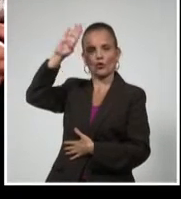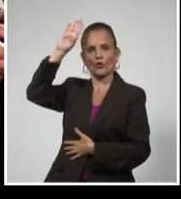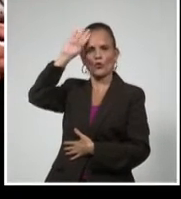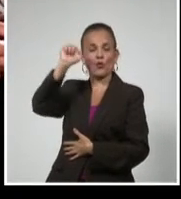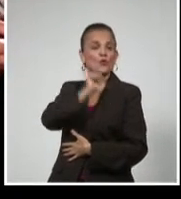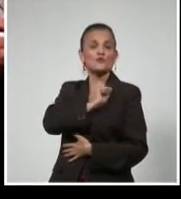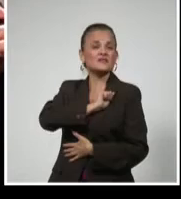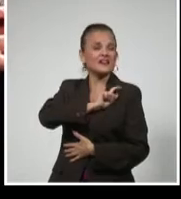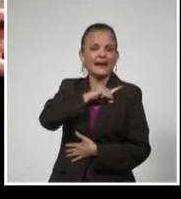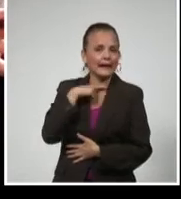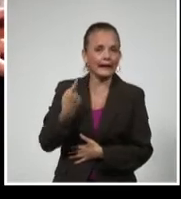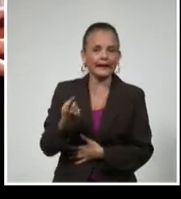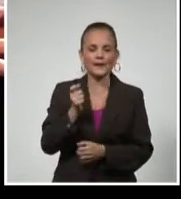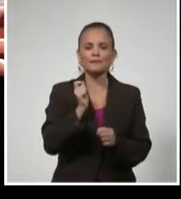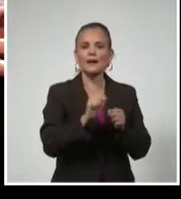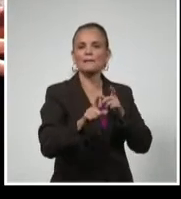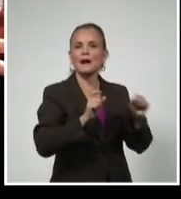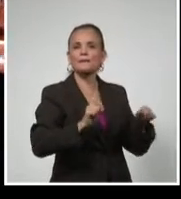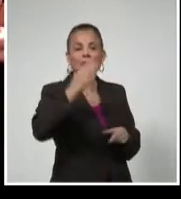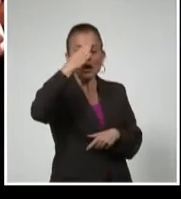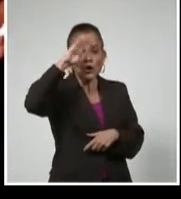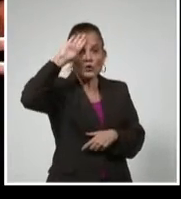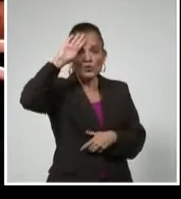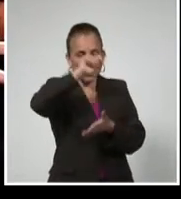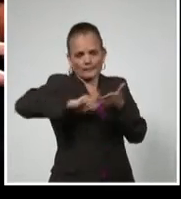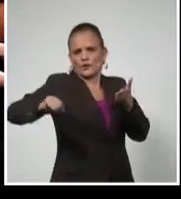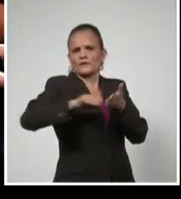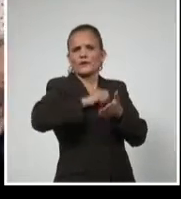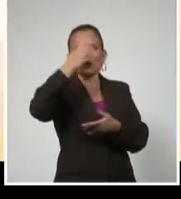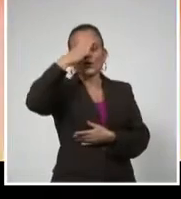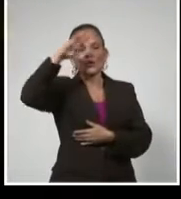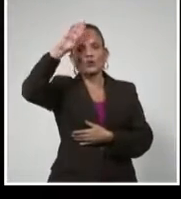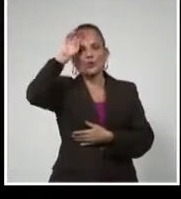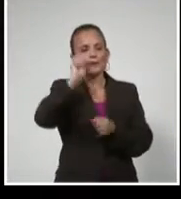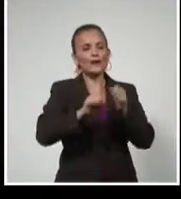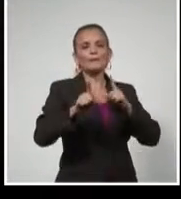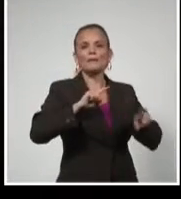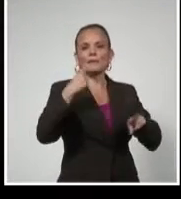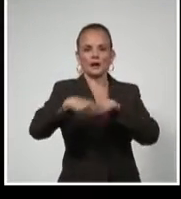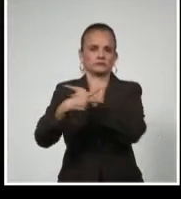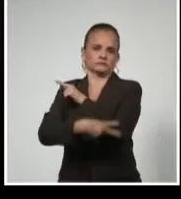inversión extranjera, limitando la inversión extranjera y el comercio exterior.